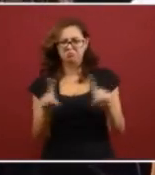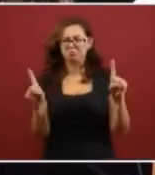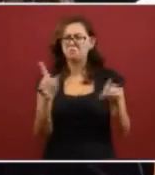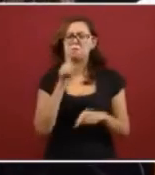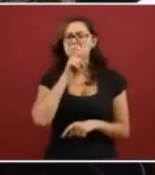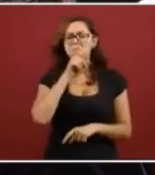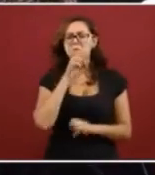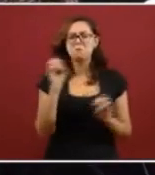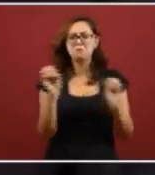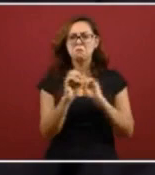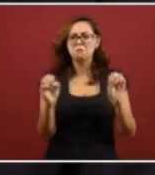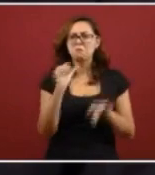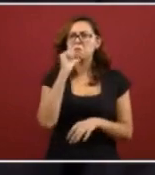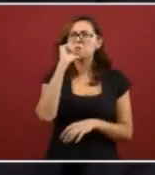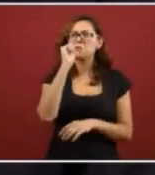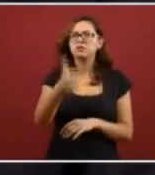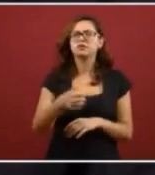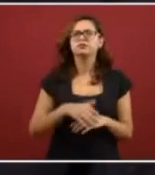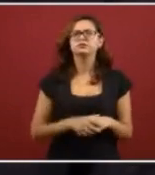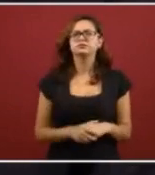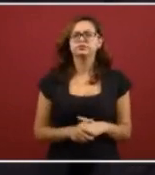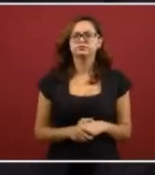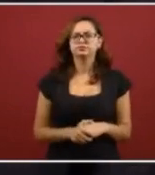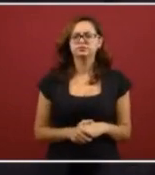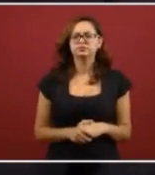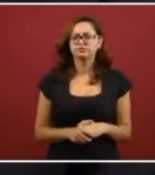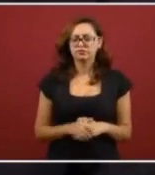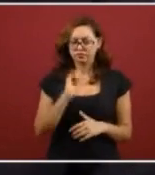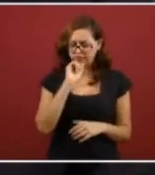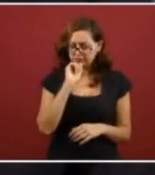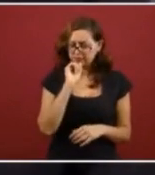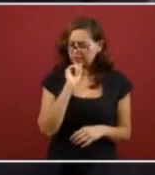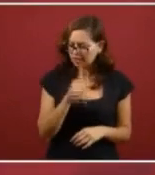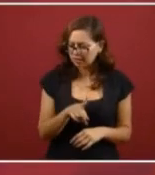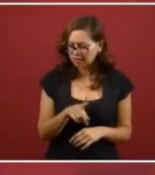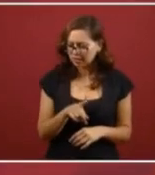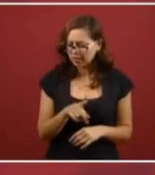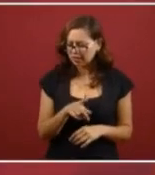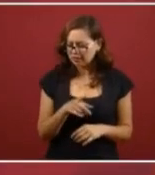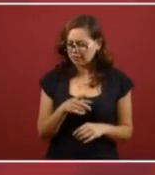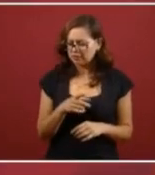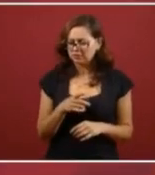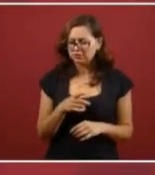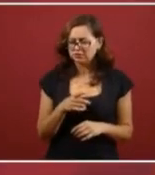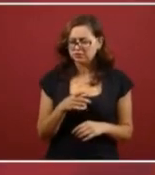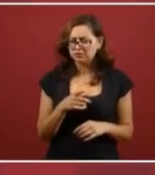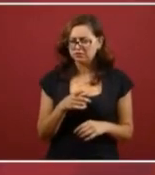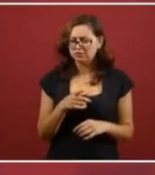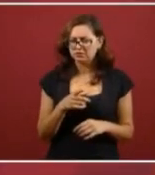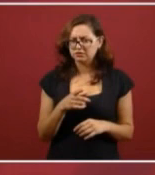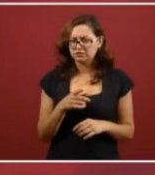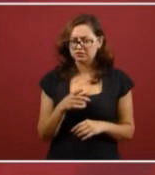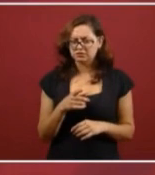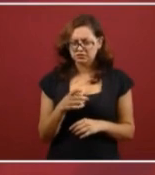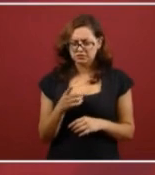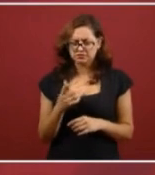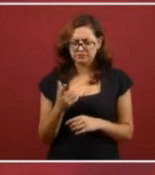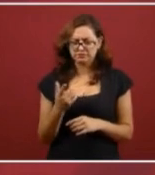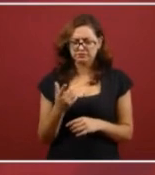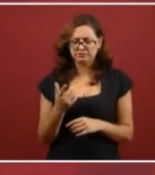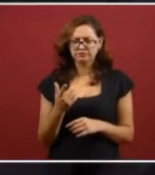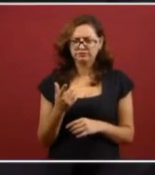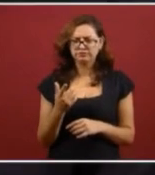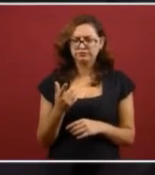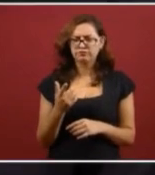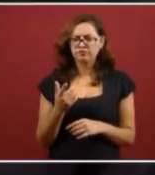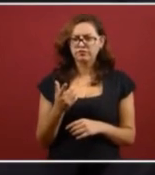Hubo diferencias. There were differences. Con quien presentó su renuncia. With